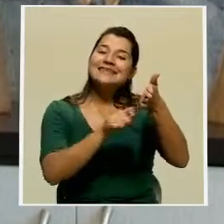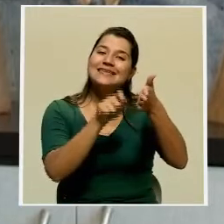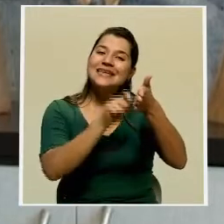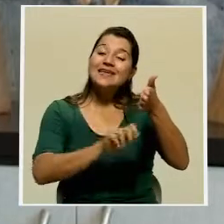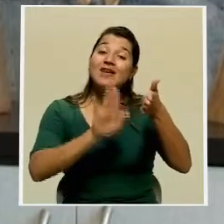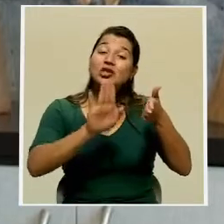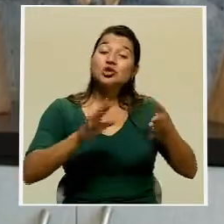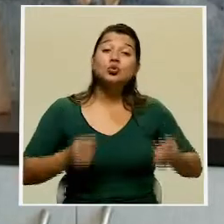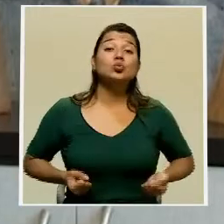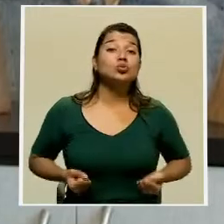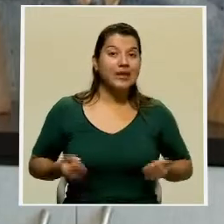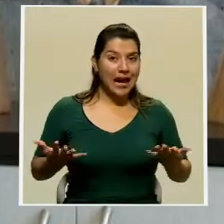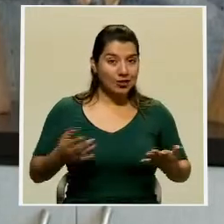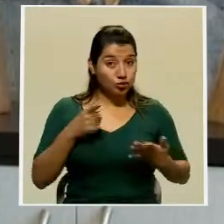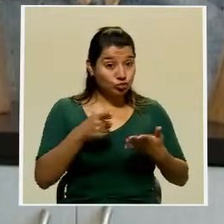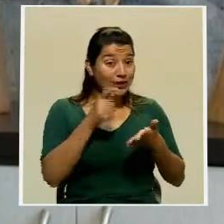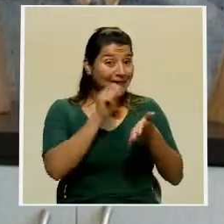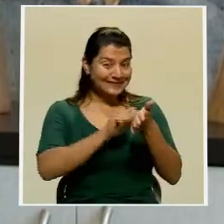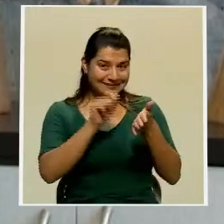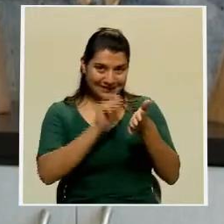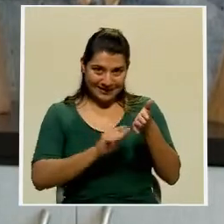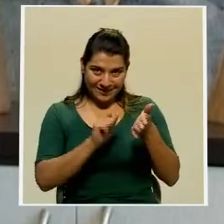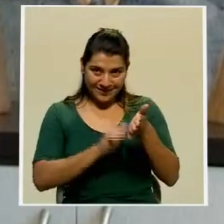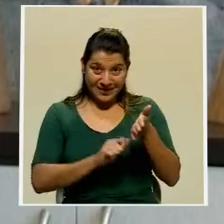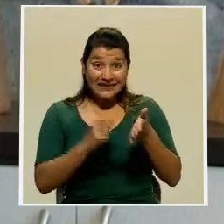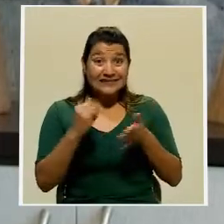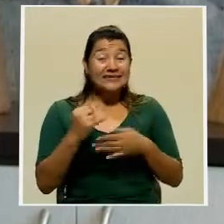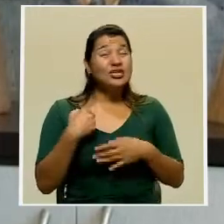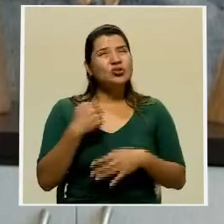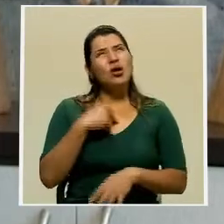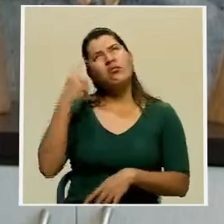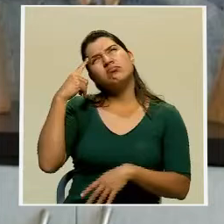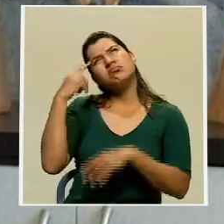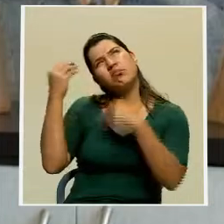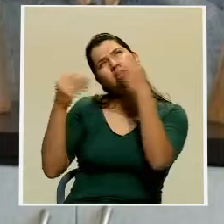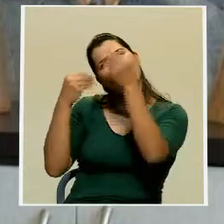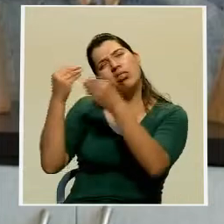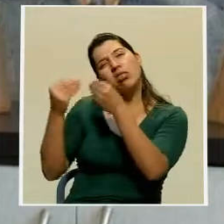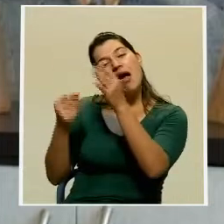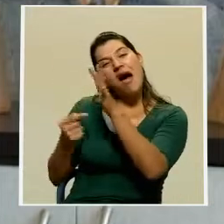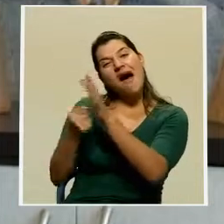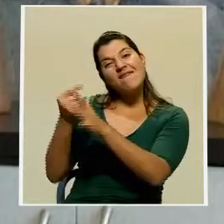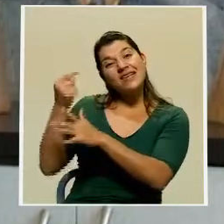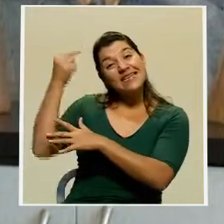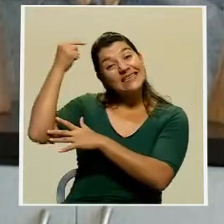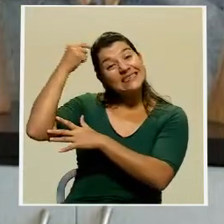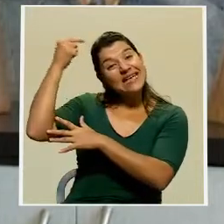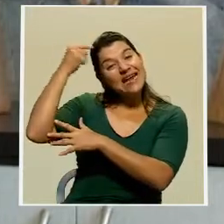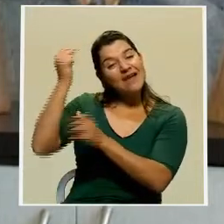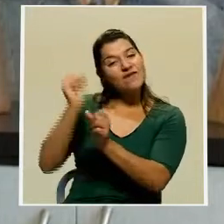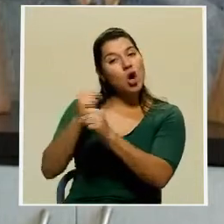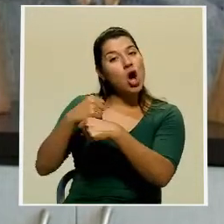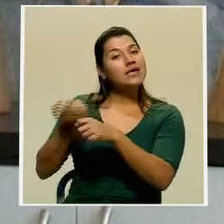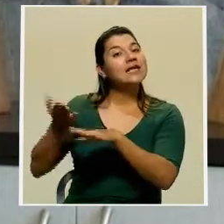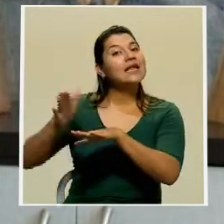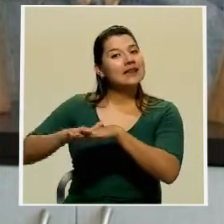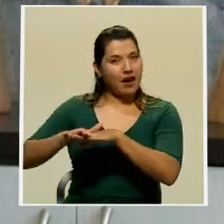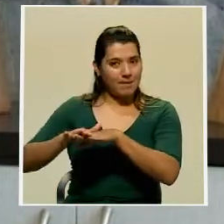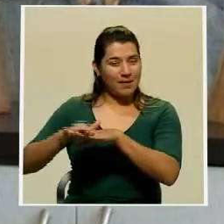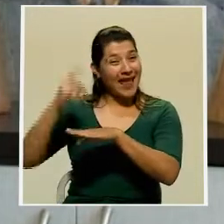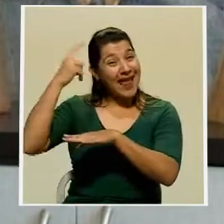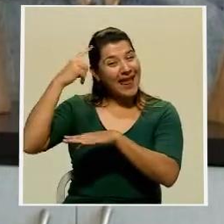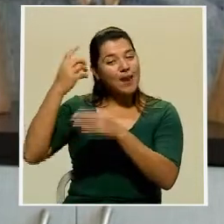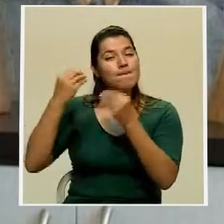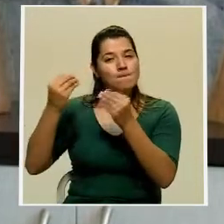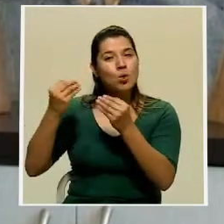gastos, escríbalos. Si uno lo hace mental, el cerebro es muy tramposo, el cerebro es espectacularmente poderoso,